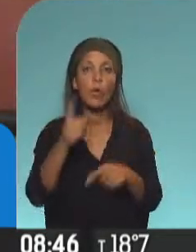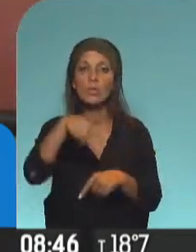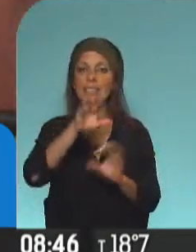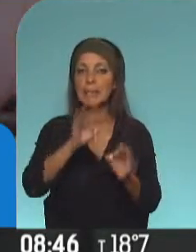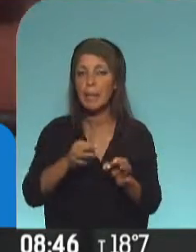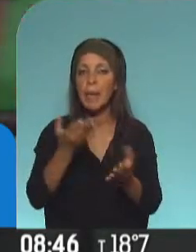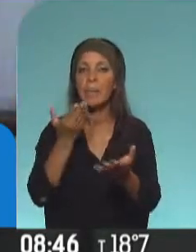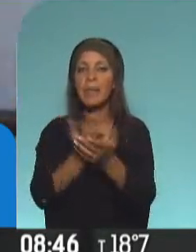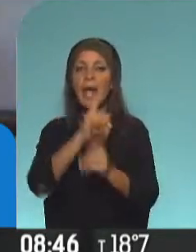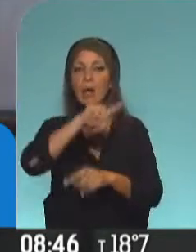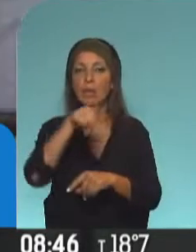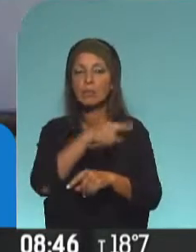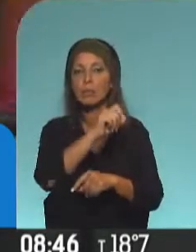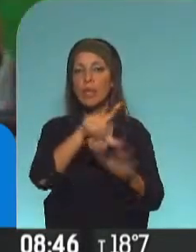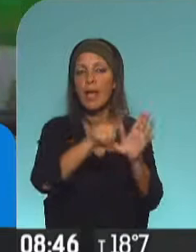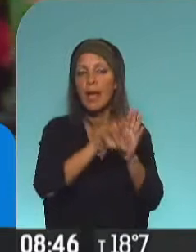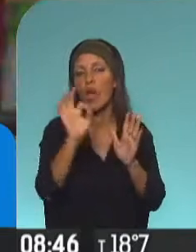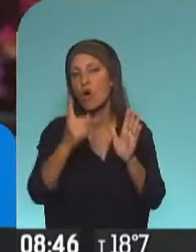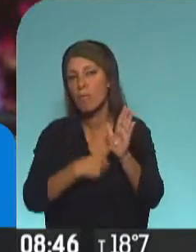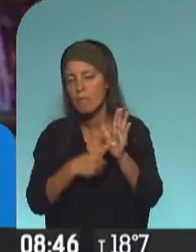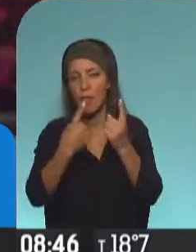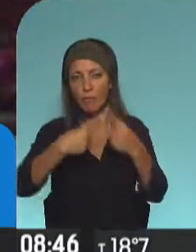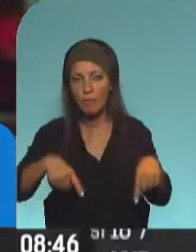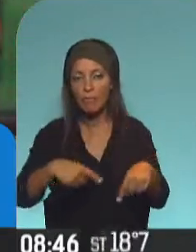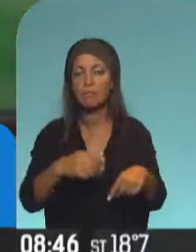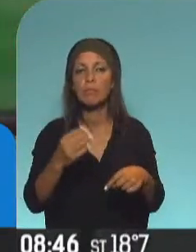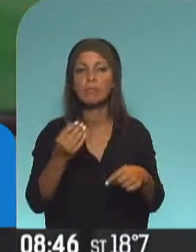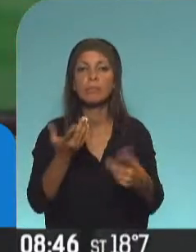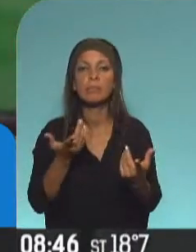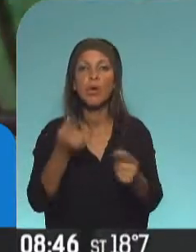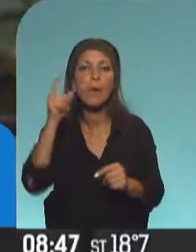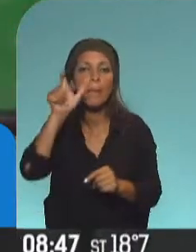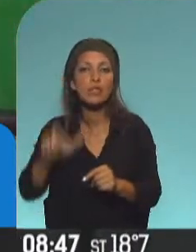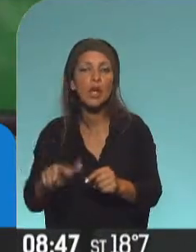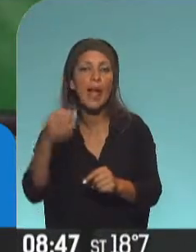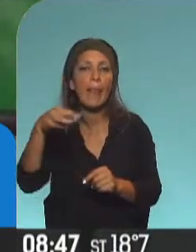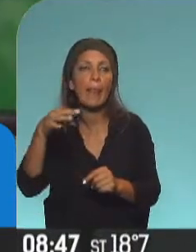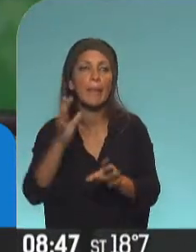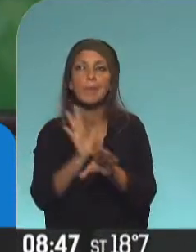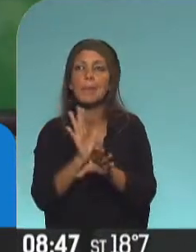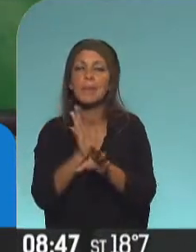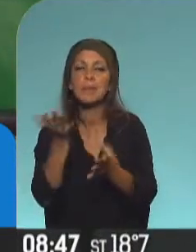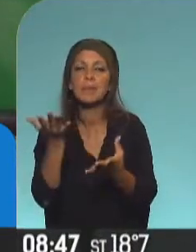pedir la inconstitucionalidad de una norma o un amparo, una persona tiene que tener algunos